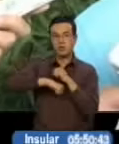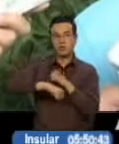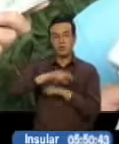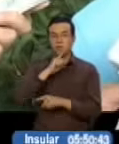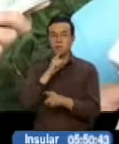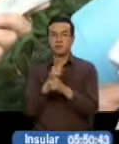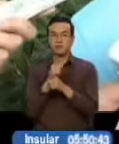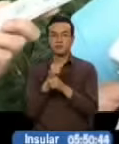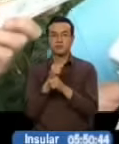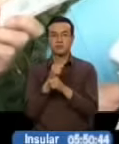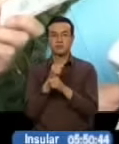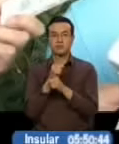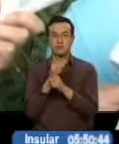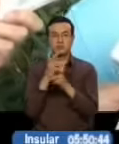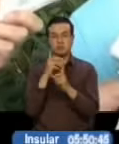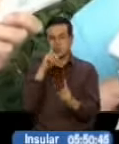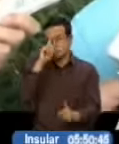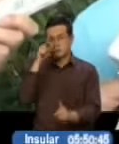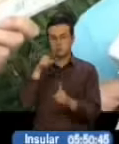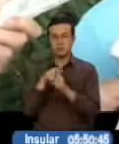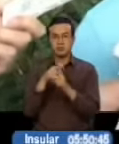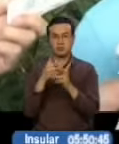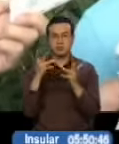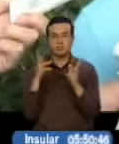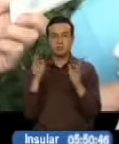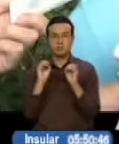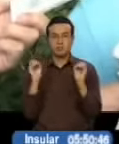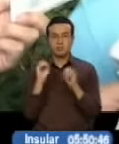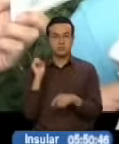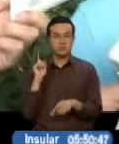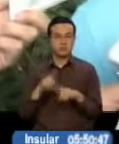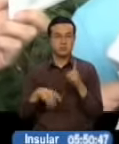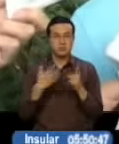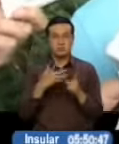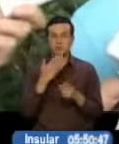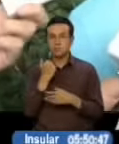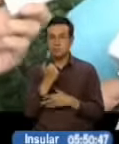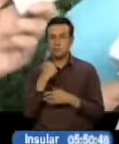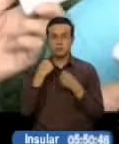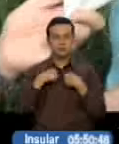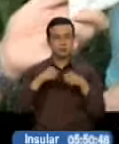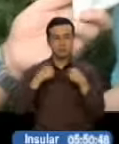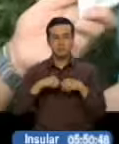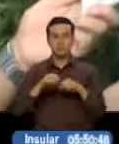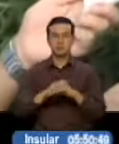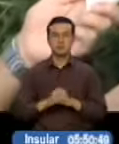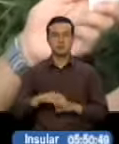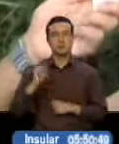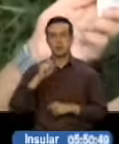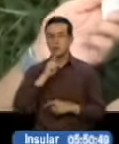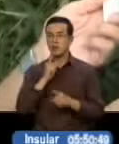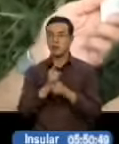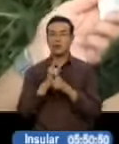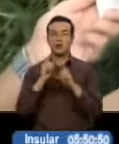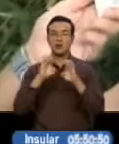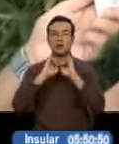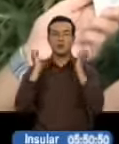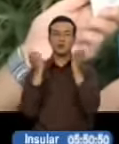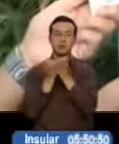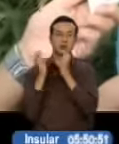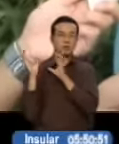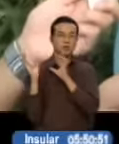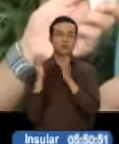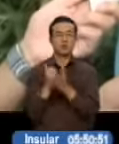tratar de salir a jugar, y si no se puede, tratar de hacer las cosas de la mejor manera para que el campeón. Sí, el Estadio Olímpico nos